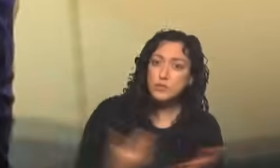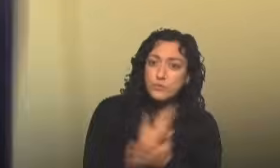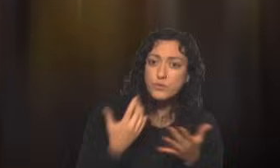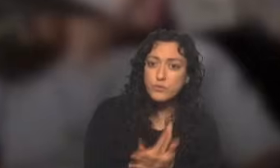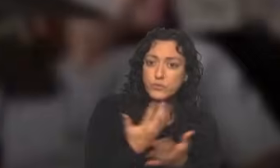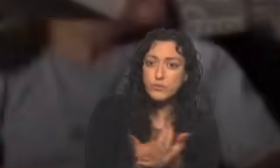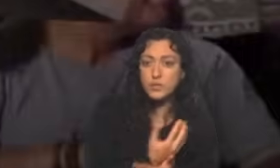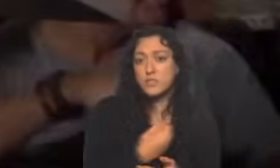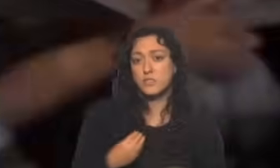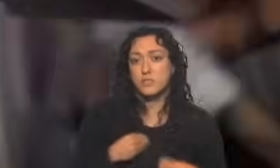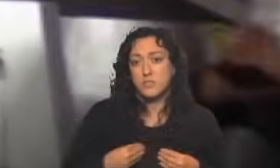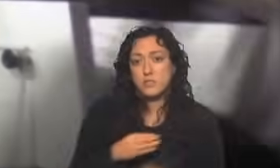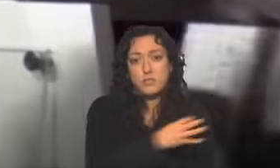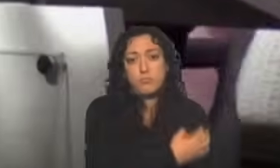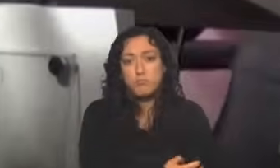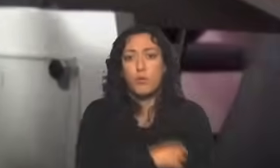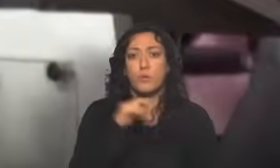pobres.